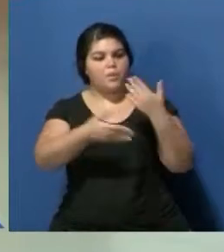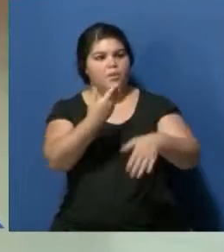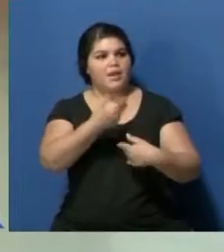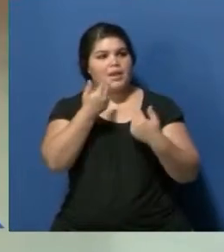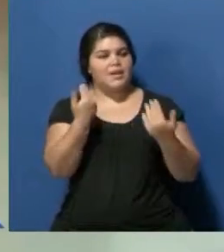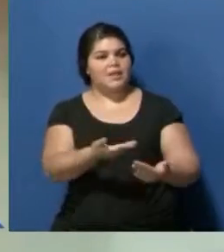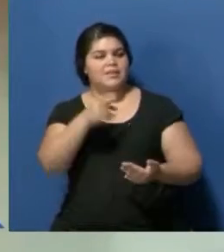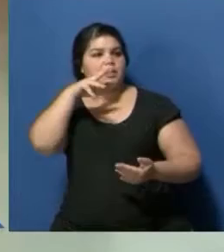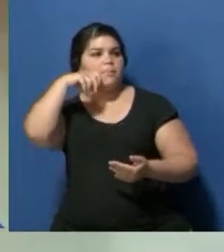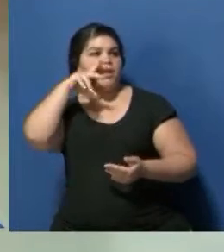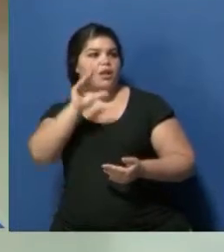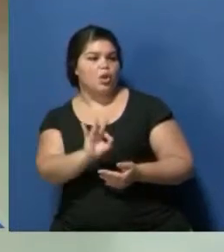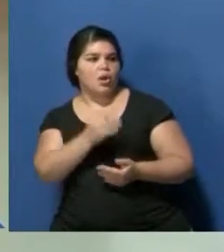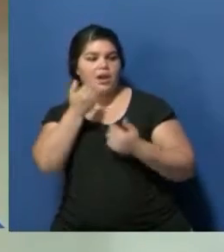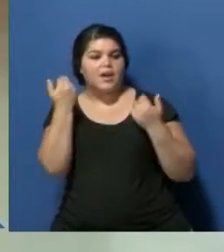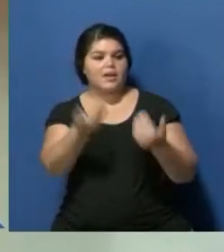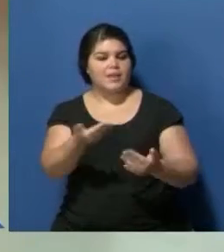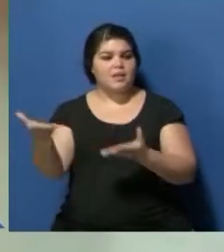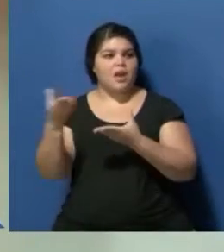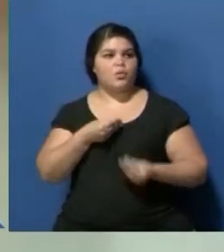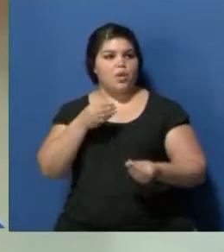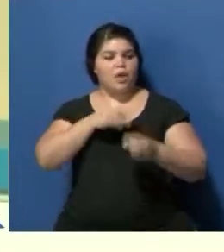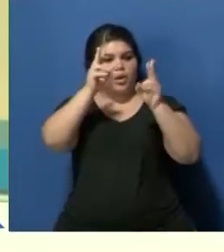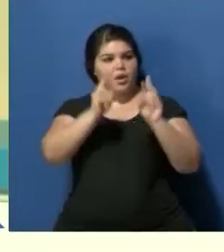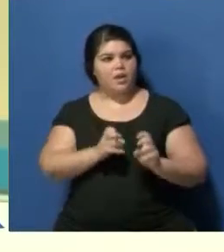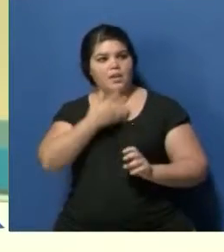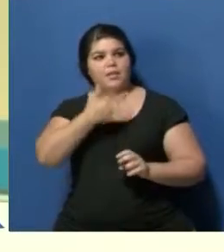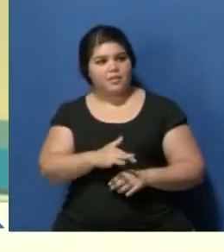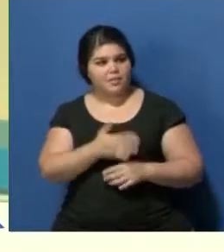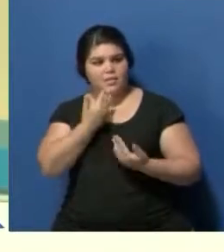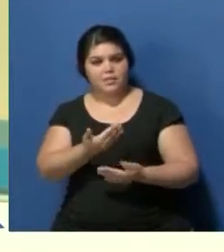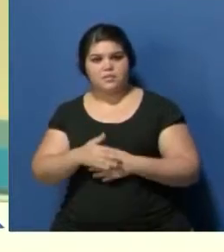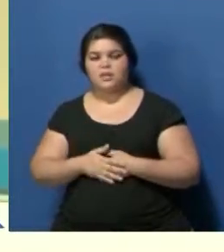le agradecemos mucho por visitarnos y ayudarnos a esto, a hacer esta lectura y a entender lo que está sucediendo.